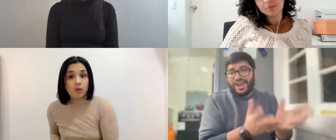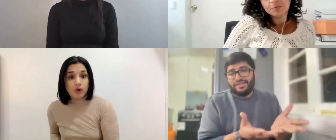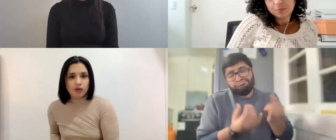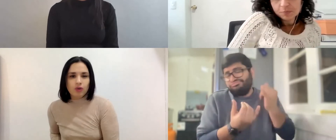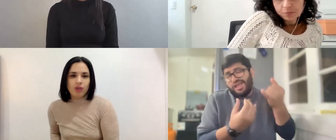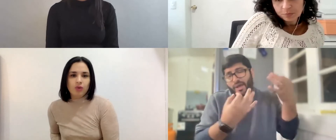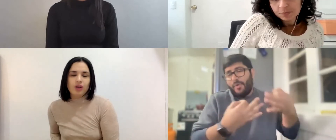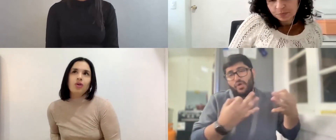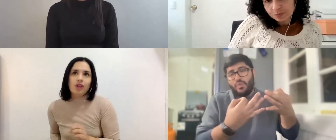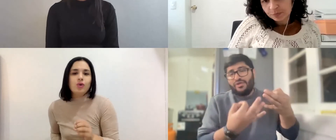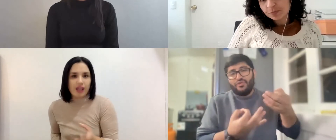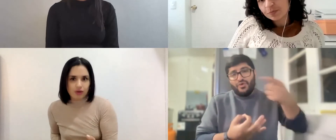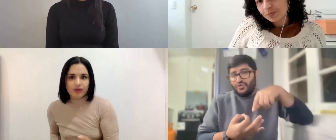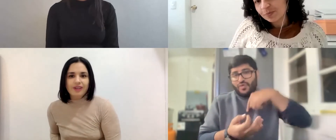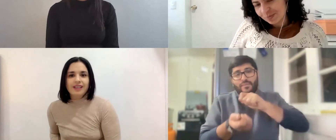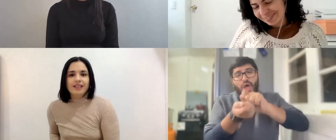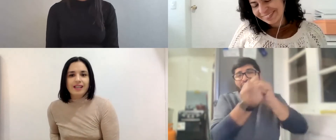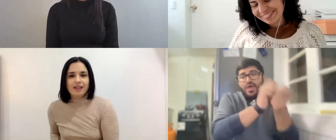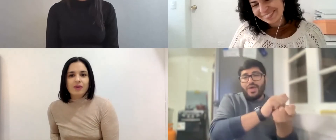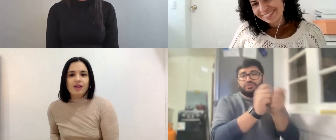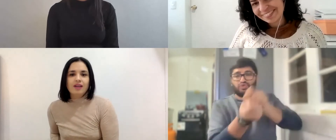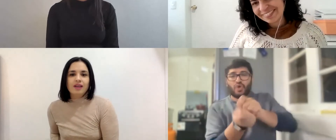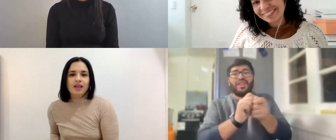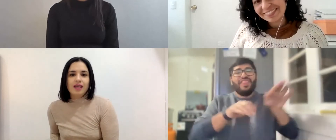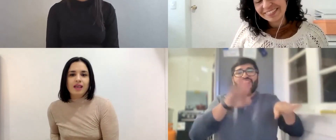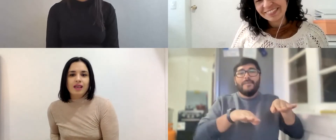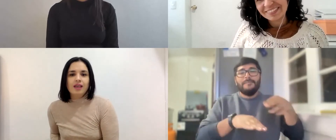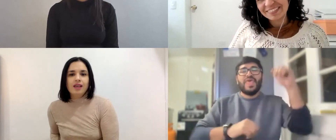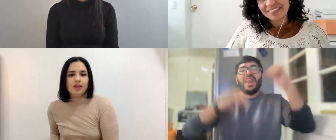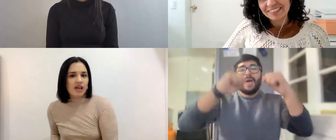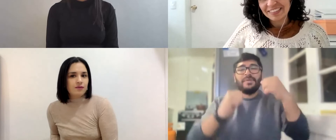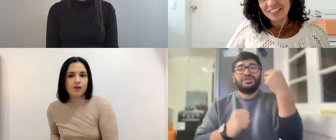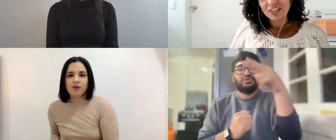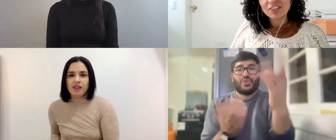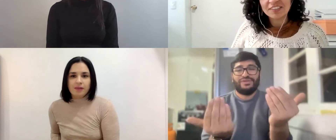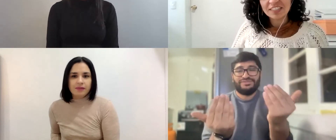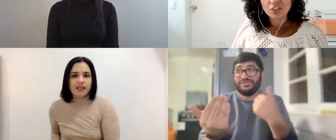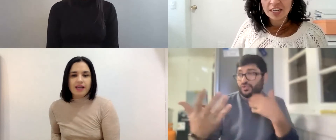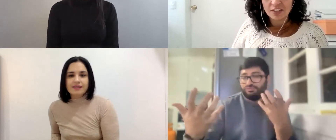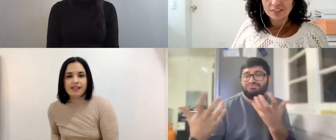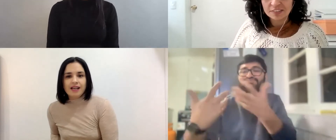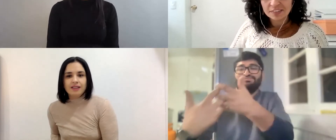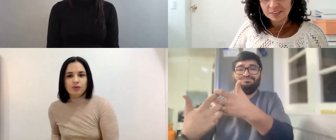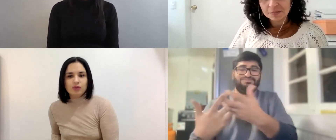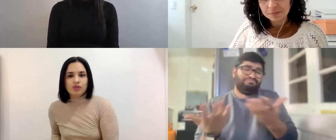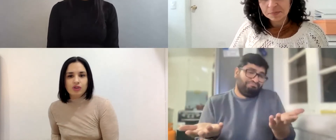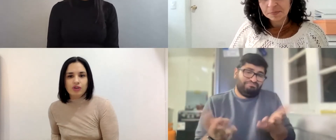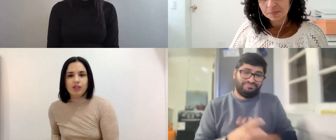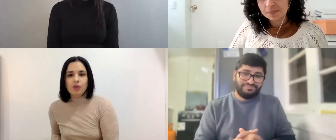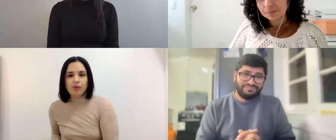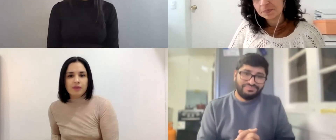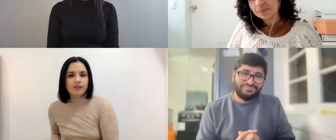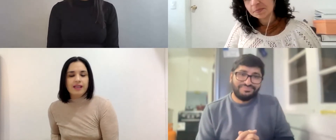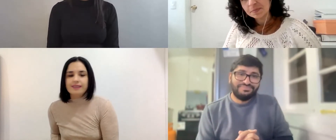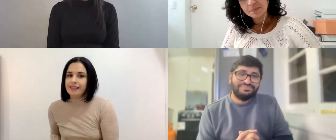trabajo como coeducador de la lengua, y hay formas de adaptar, de hacer la traducción,